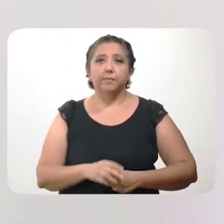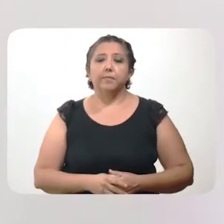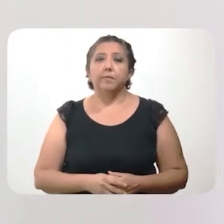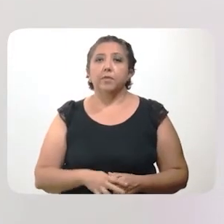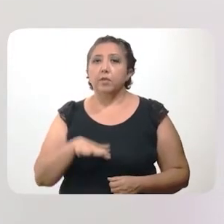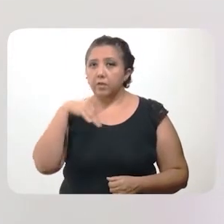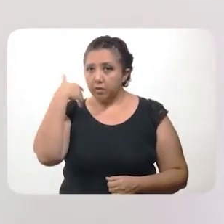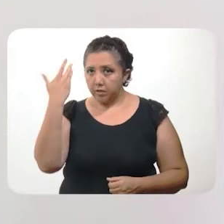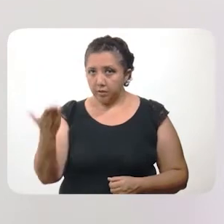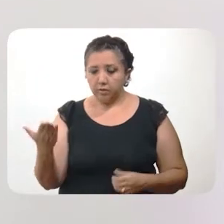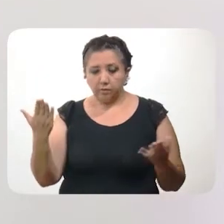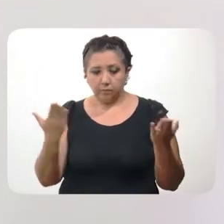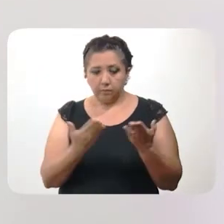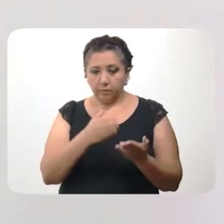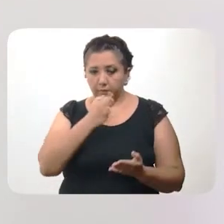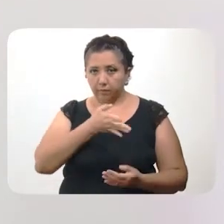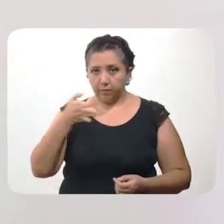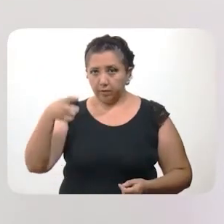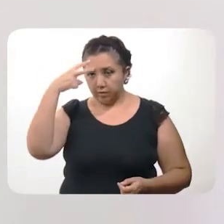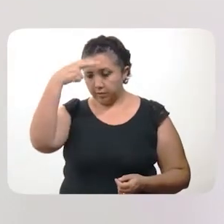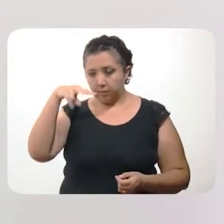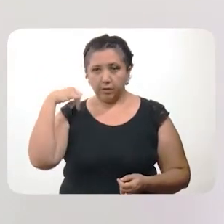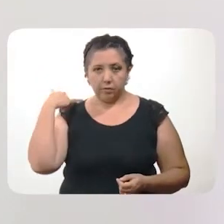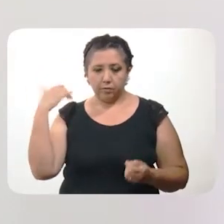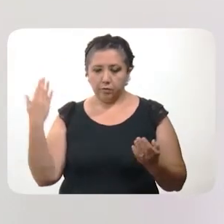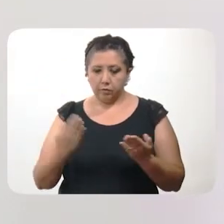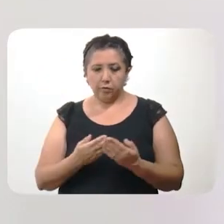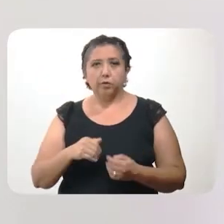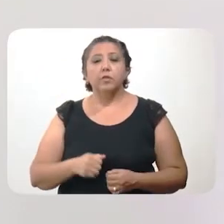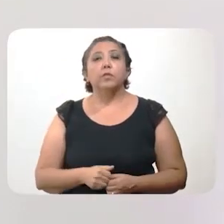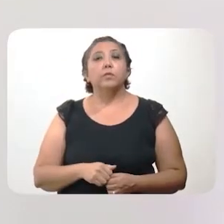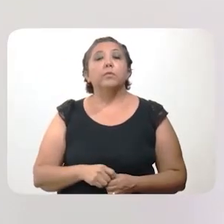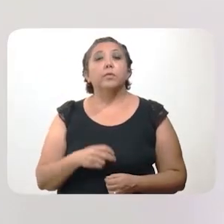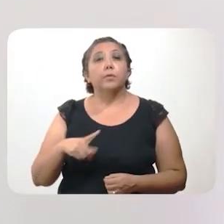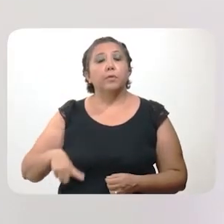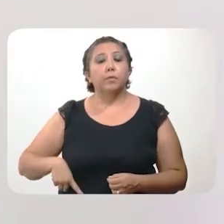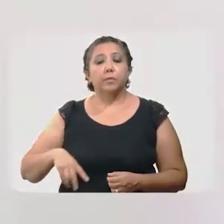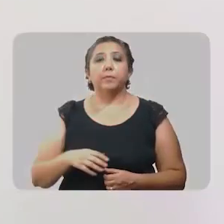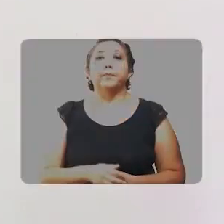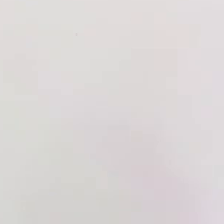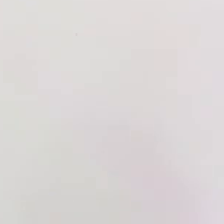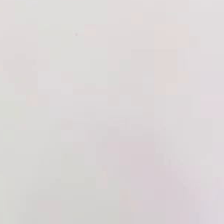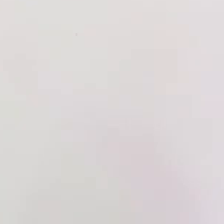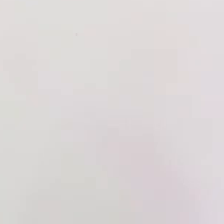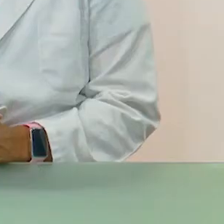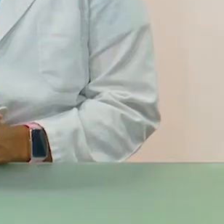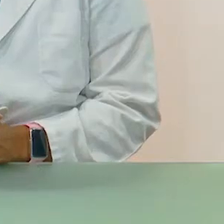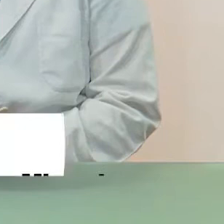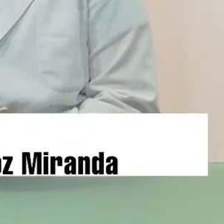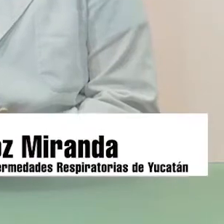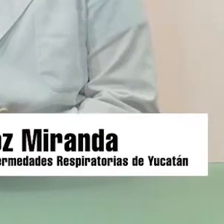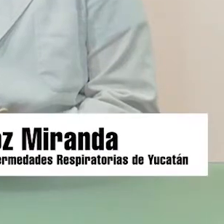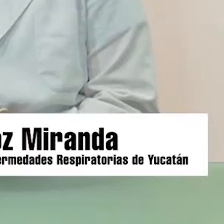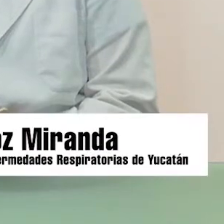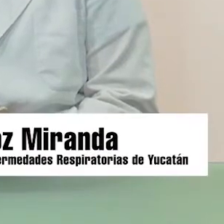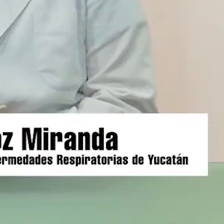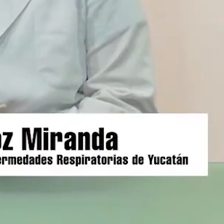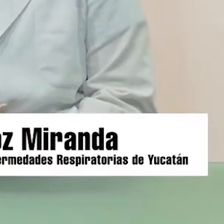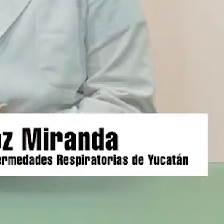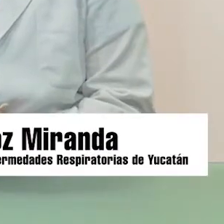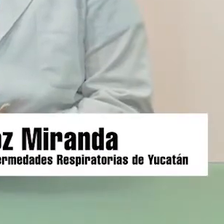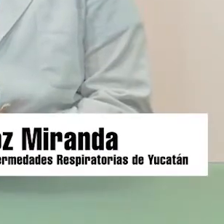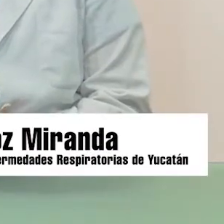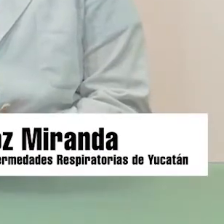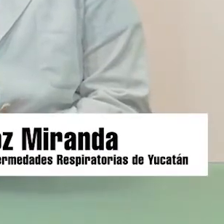días, con la finalidad de homologar fechas de presentación con el semáforo quincenal del Gobierno federal. Ese es el informe del día de hoy, doctor. Muchas